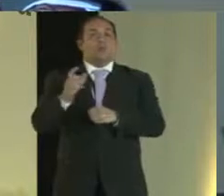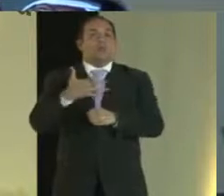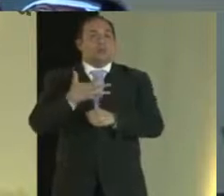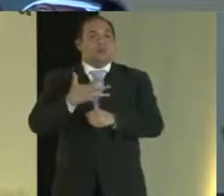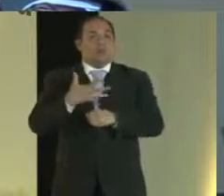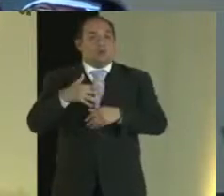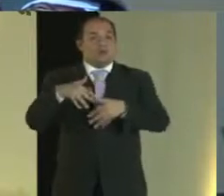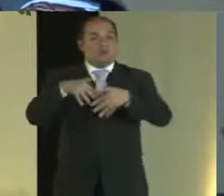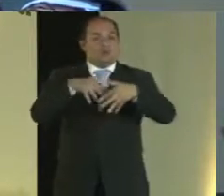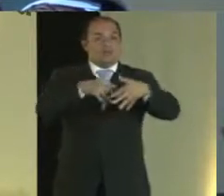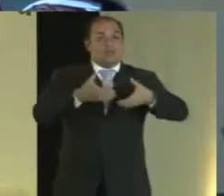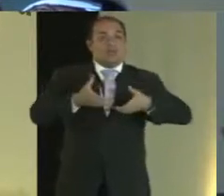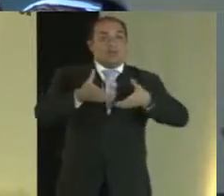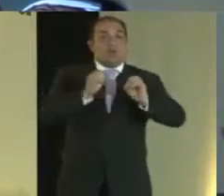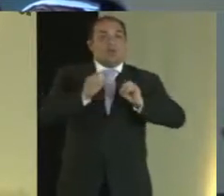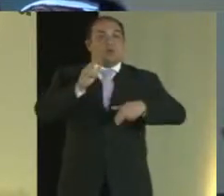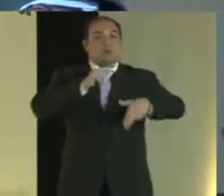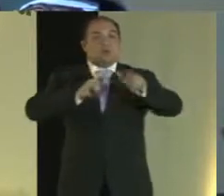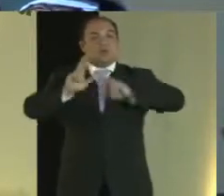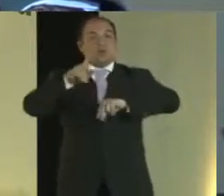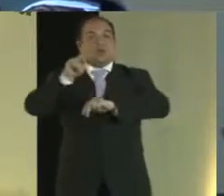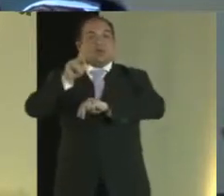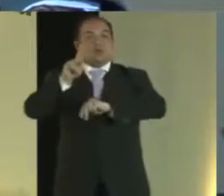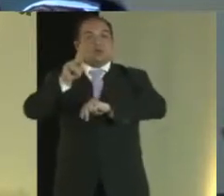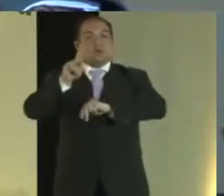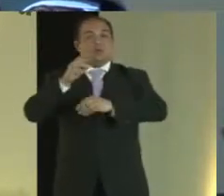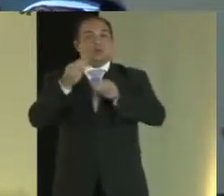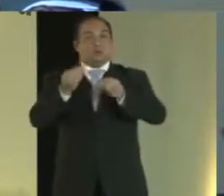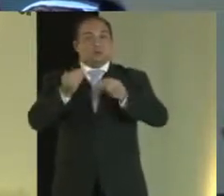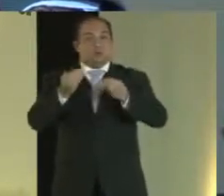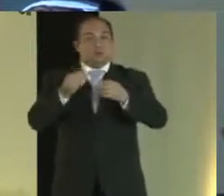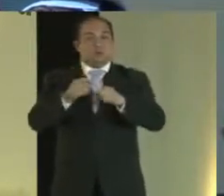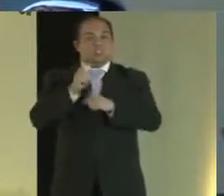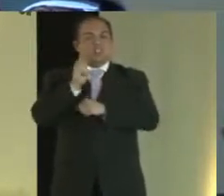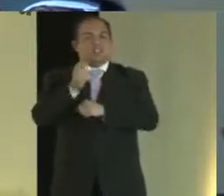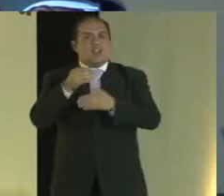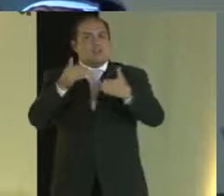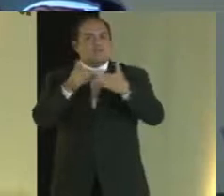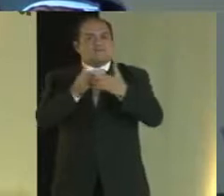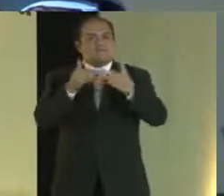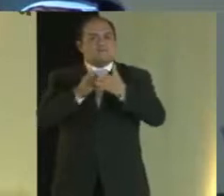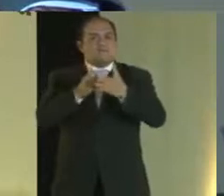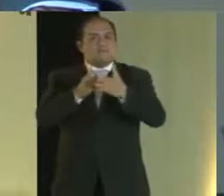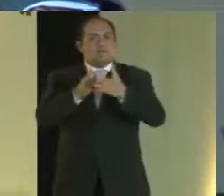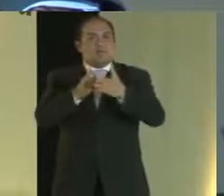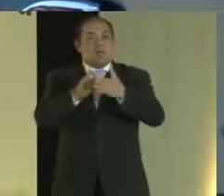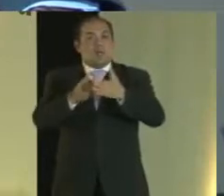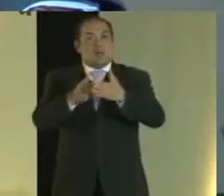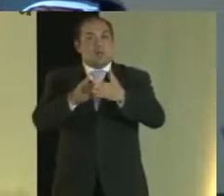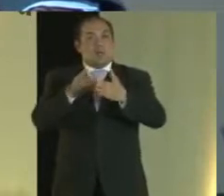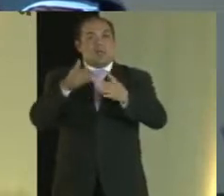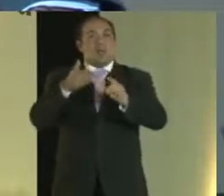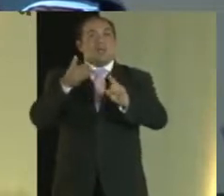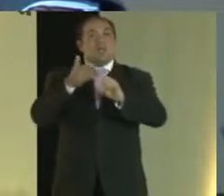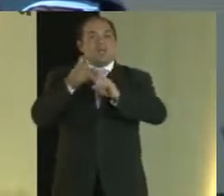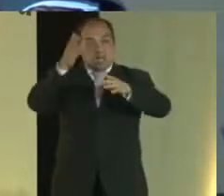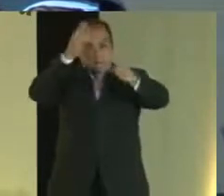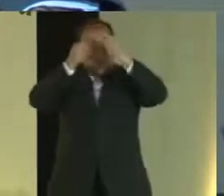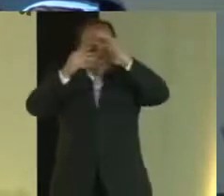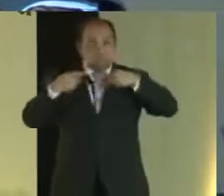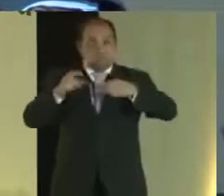en las calles o en las huelgas, pero muchas veces han sido obstáculos para el aprendizaje de sus